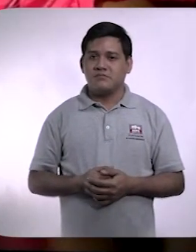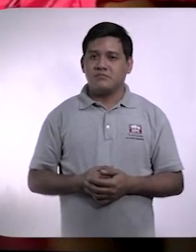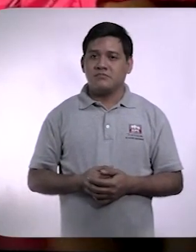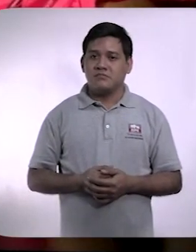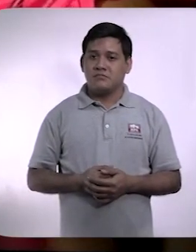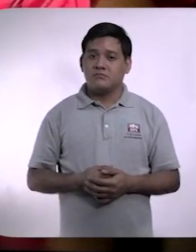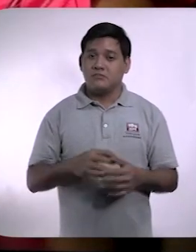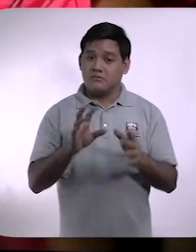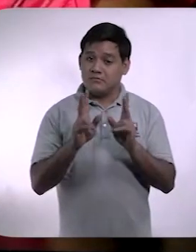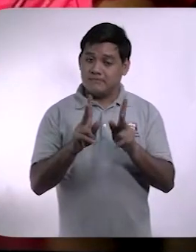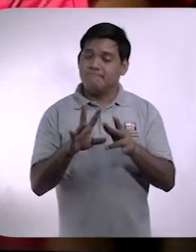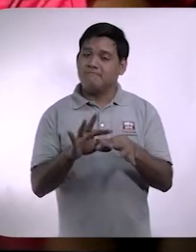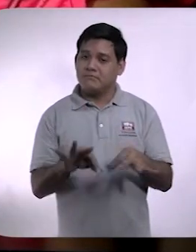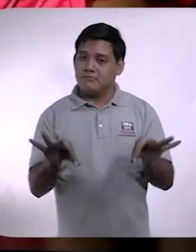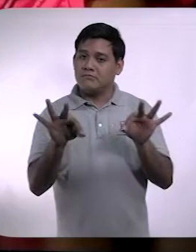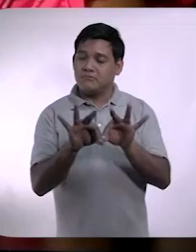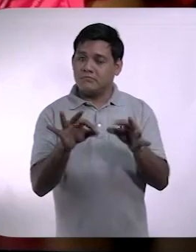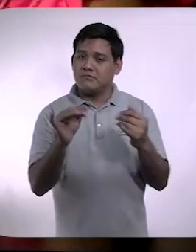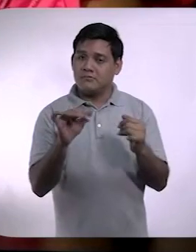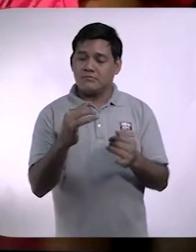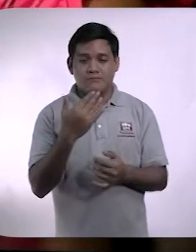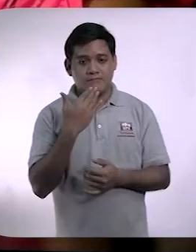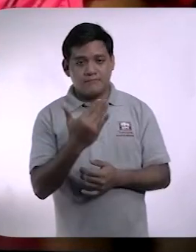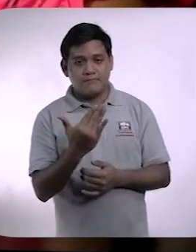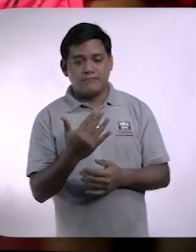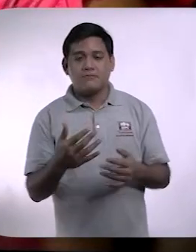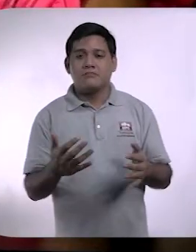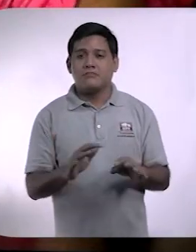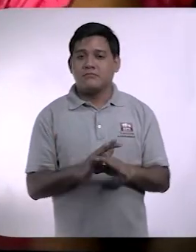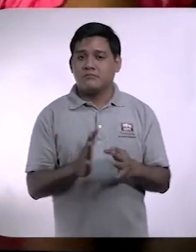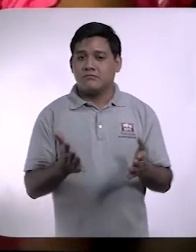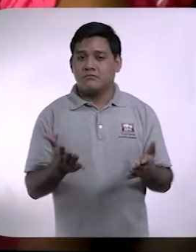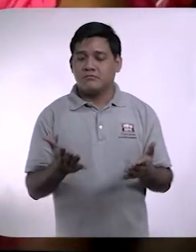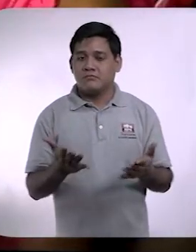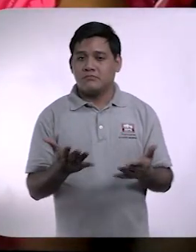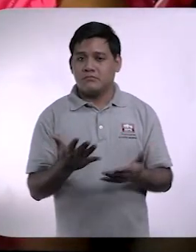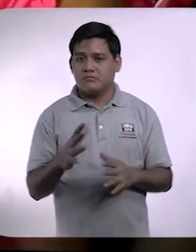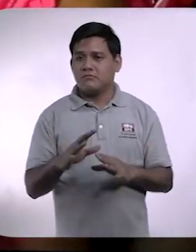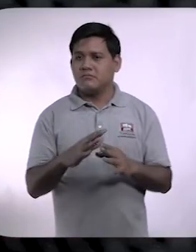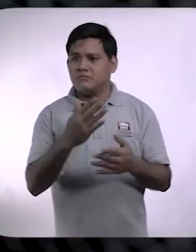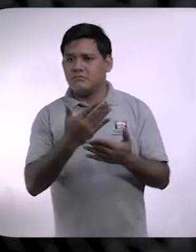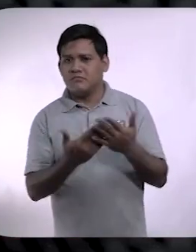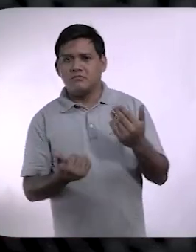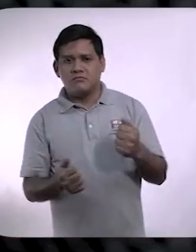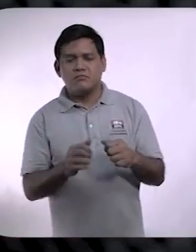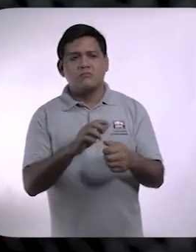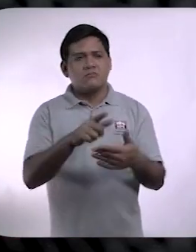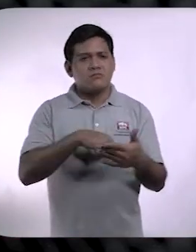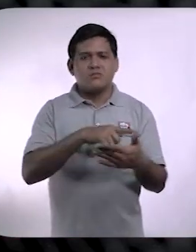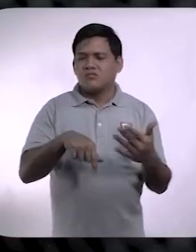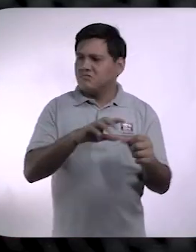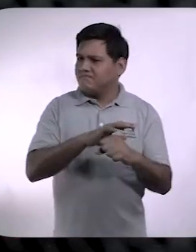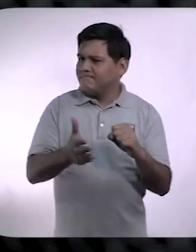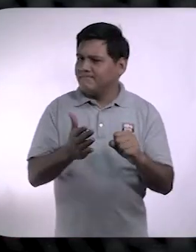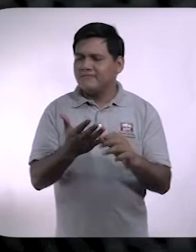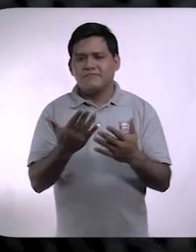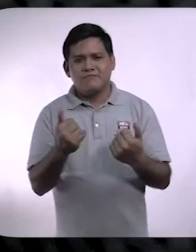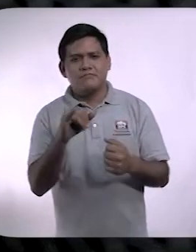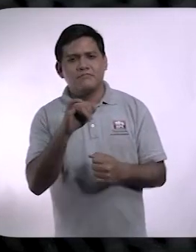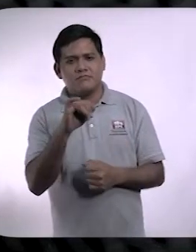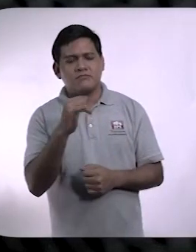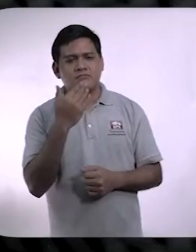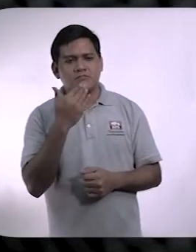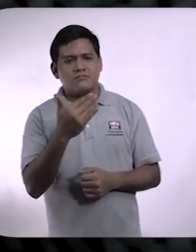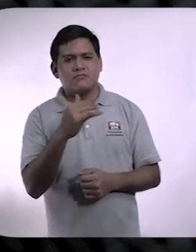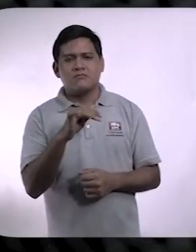usted está aportando, maestro. Y bueno, continuemos con ya con la explicación. ¿Terminamos con todas las boletas? Sí, yo creo